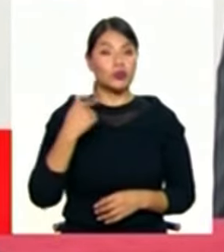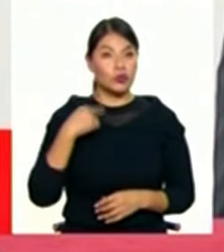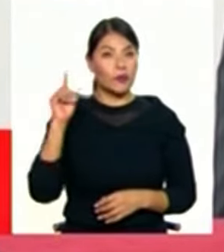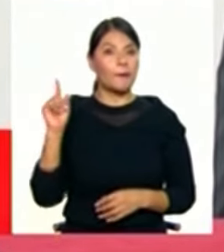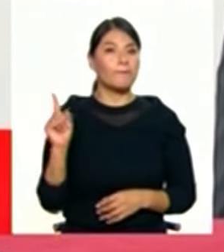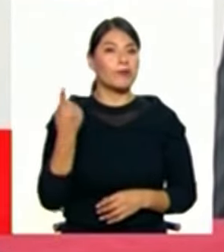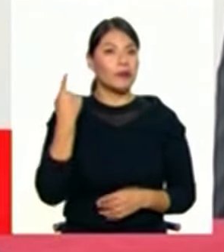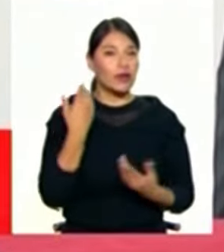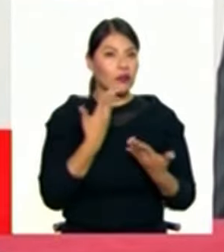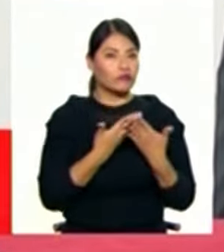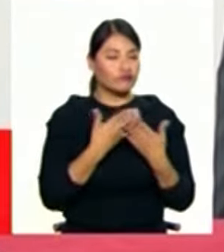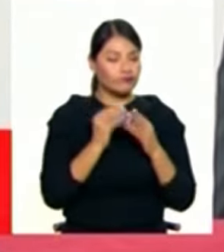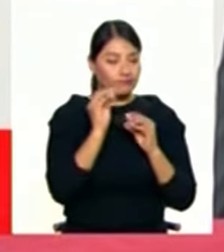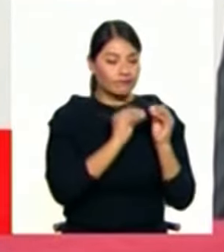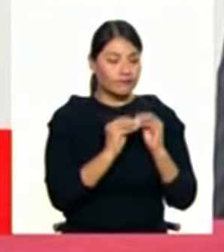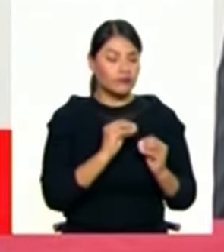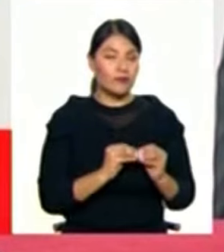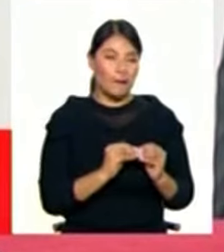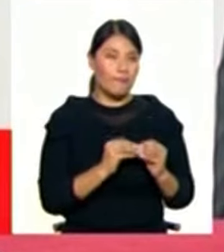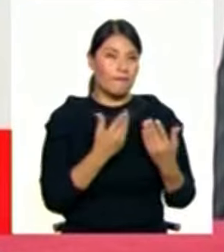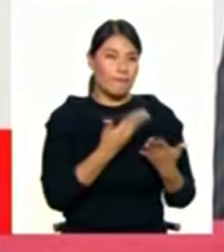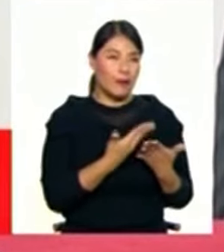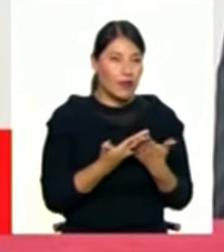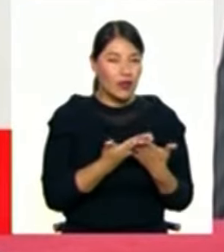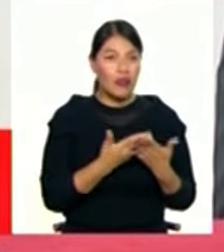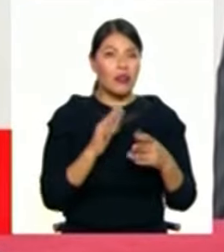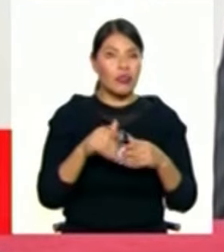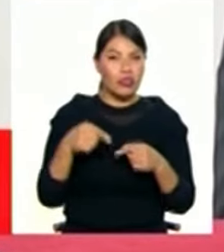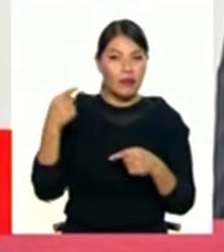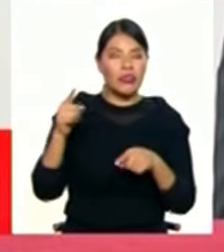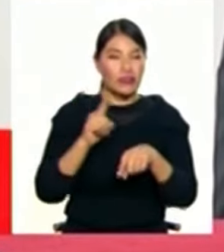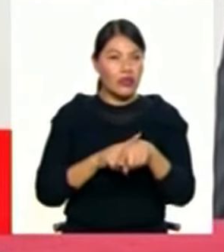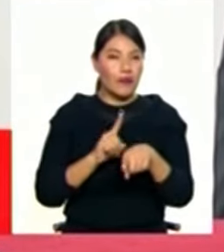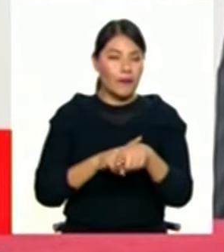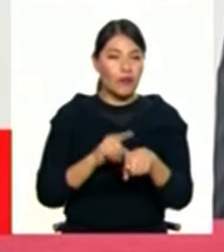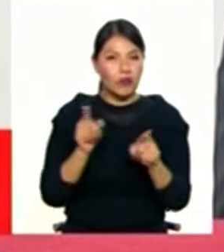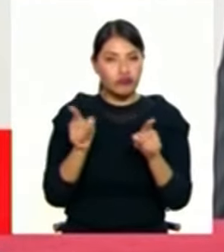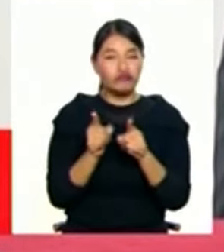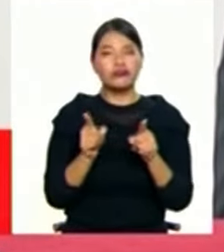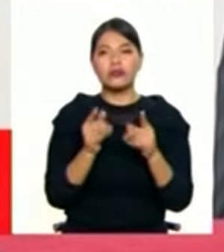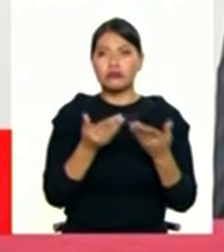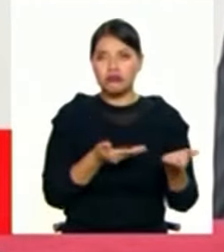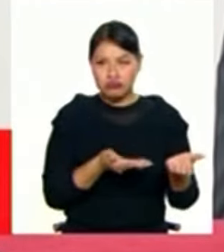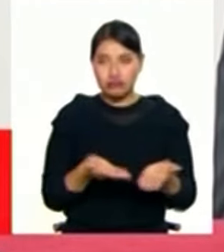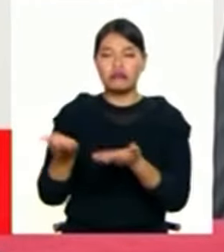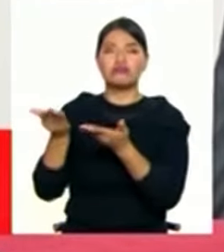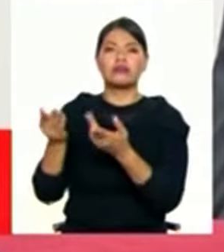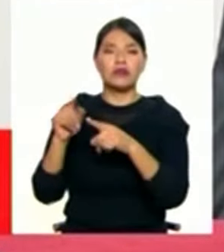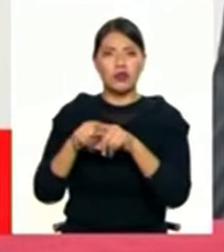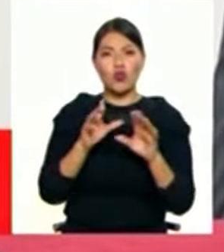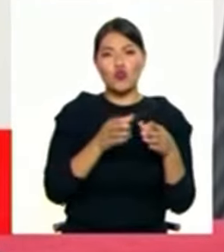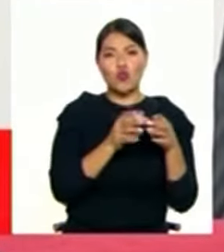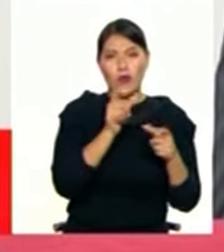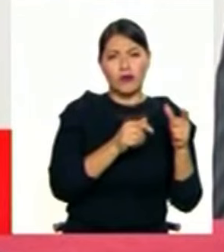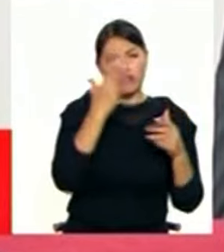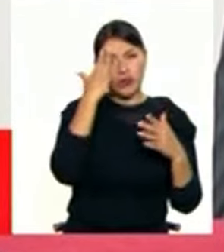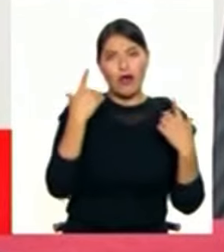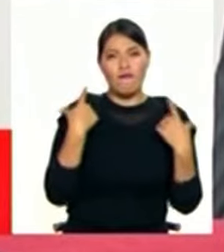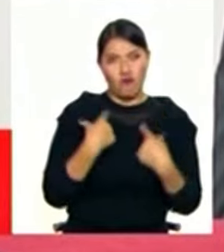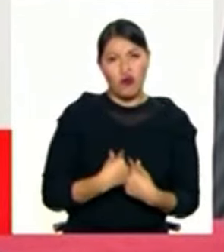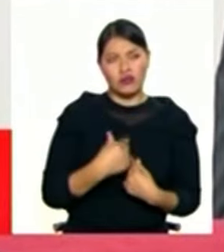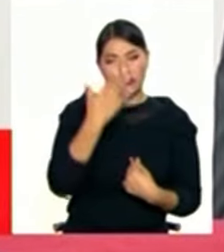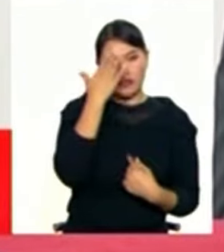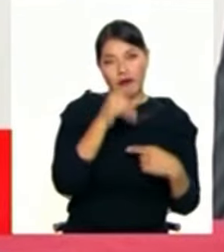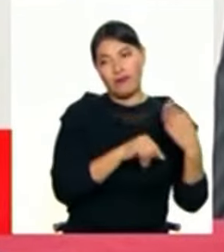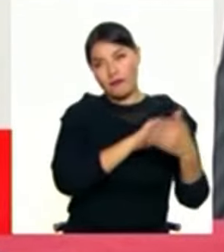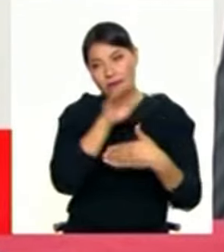primeras coordinaciones para que en breve término una comisión de alto nivel concurra a La Haya con